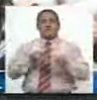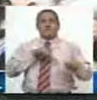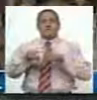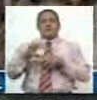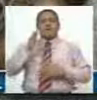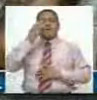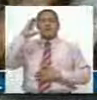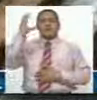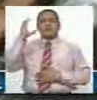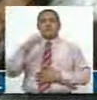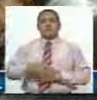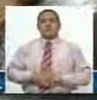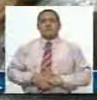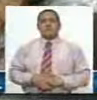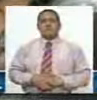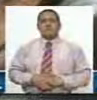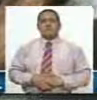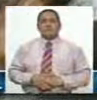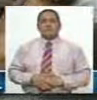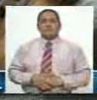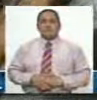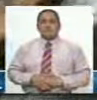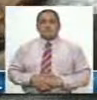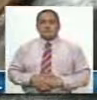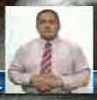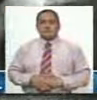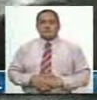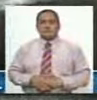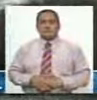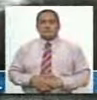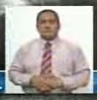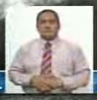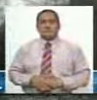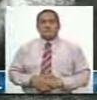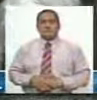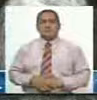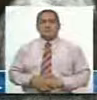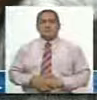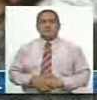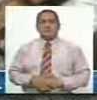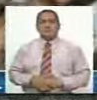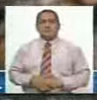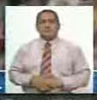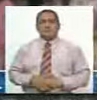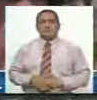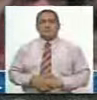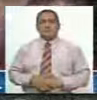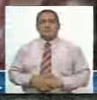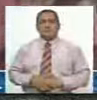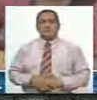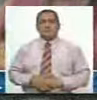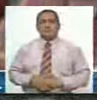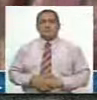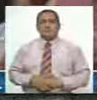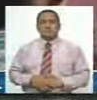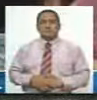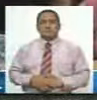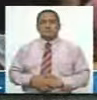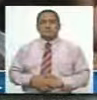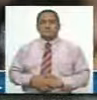a cantar. Nace un gran pulmón que